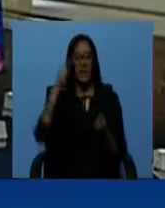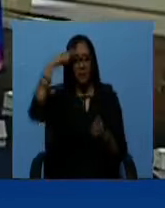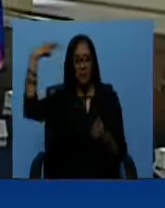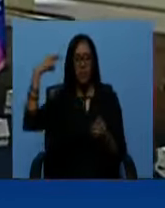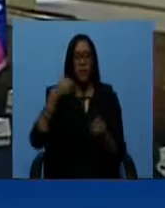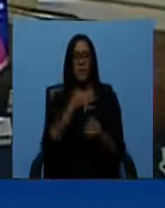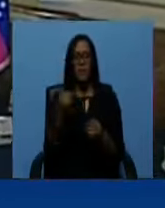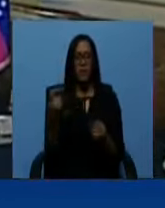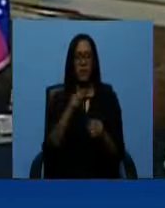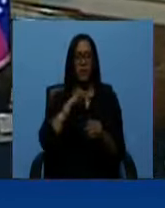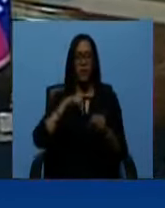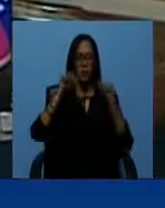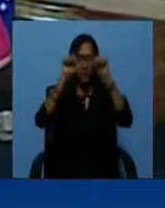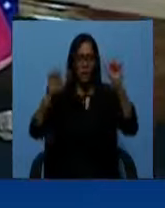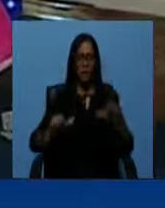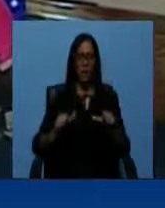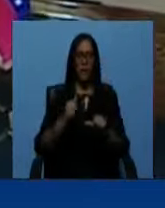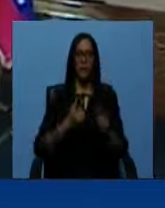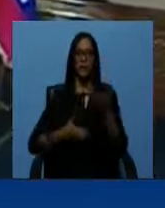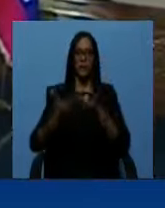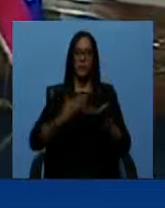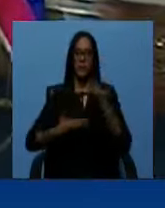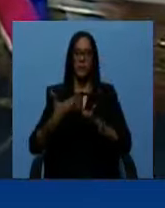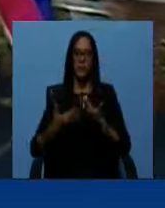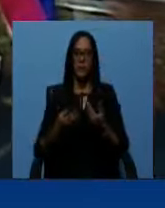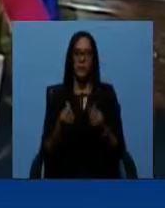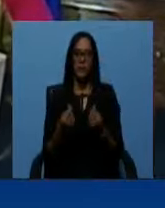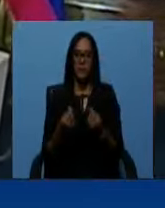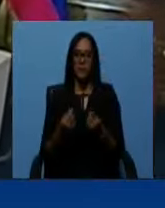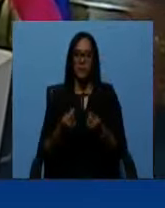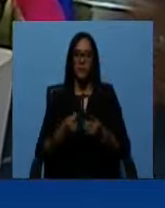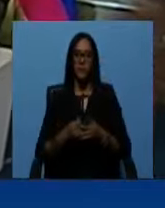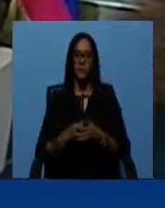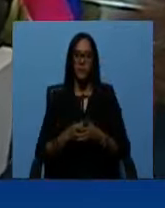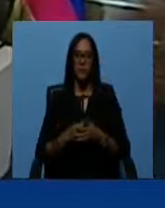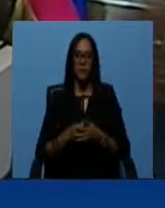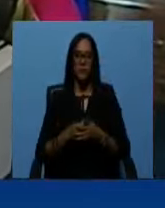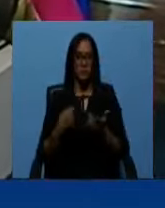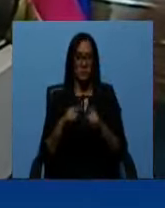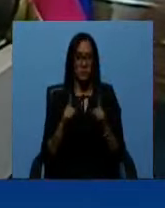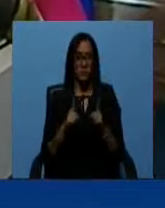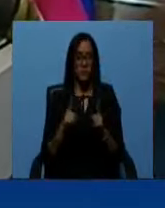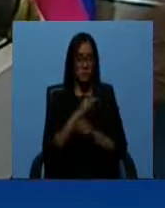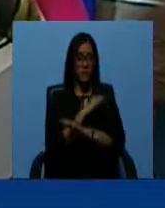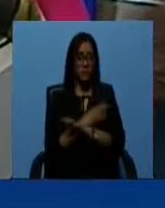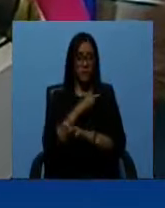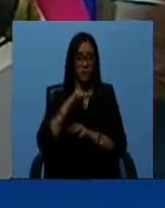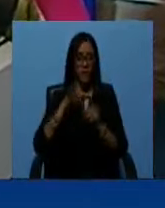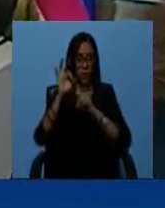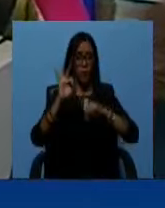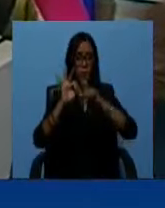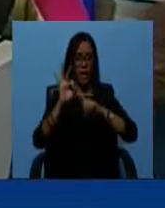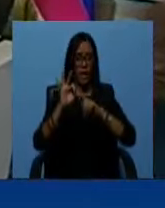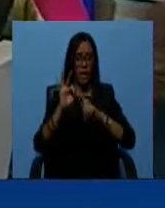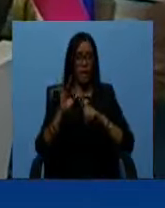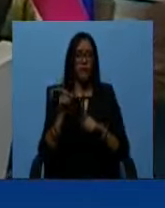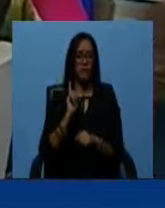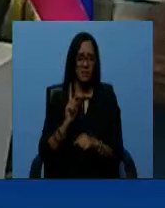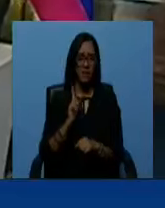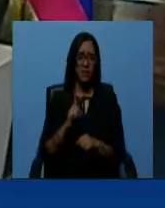monetario y cambiario y financiero. Pero la fortaleza de nuestra moneda será